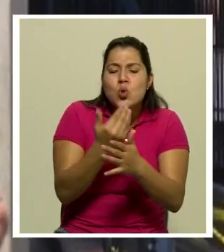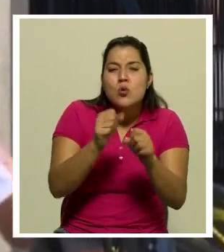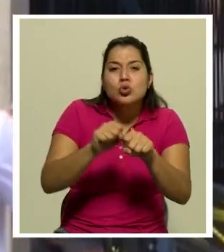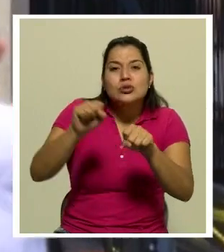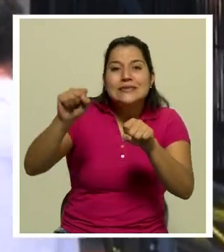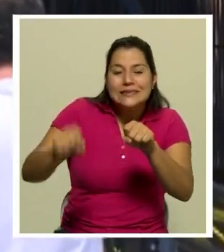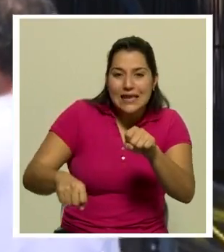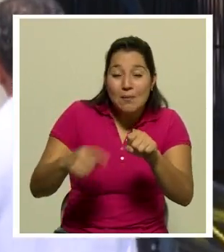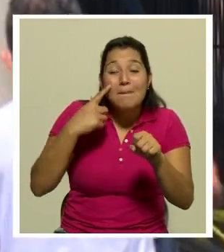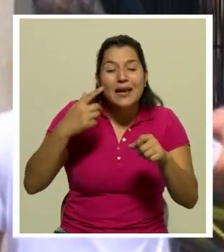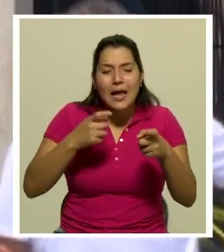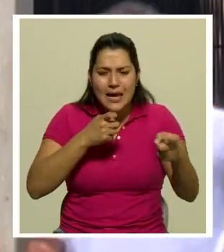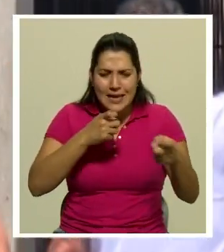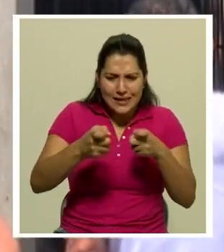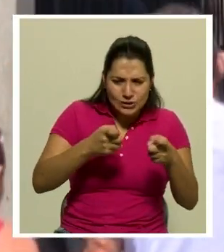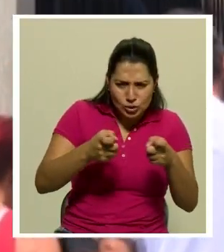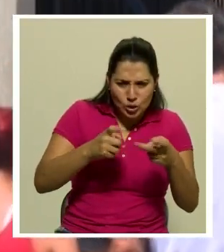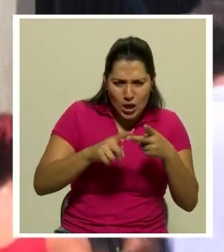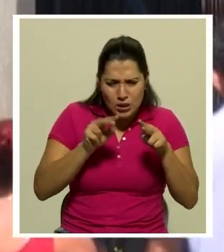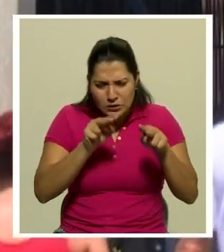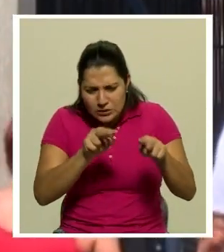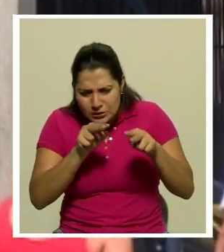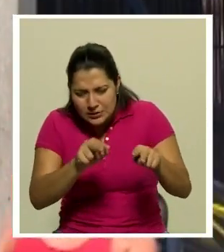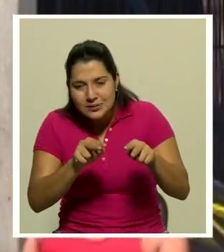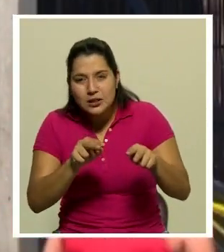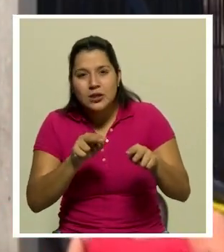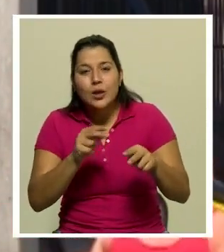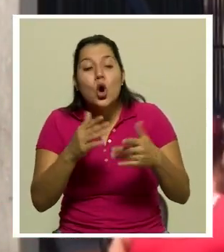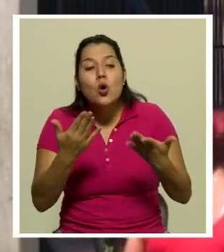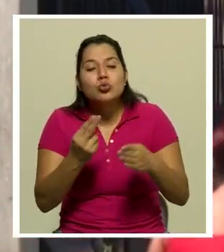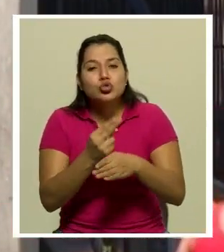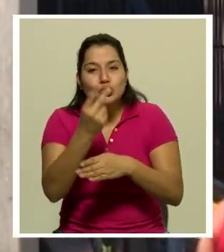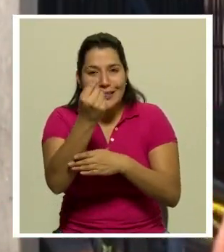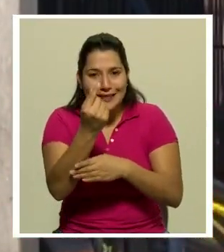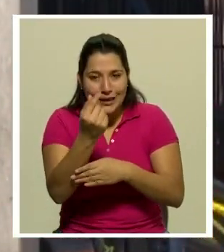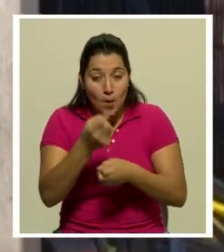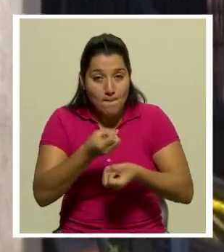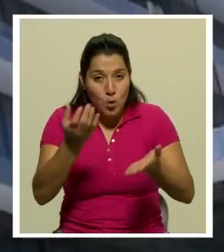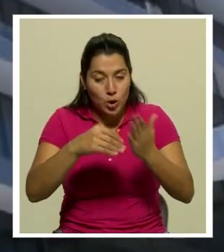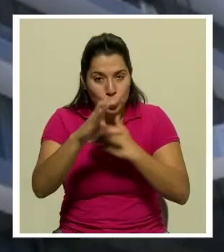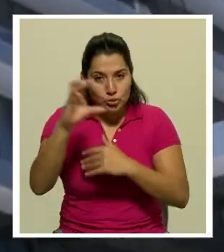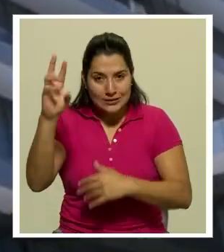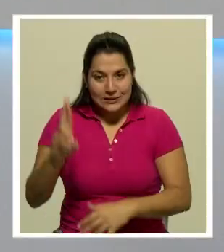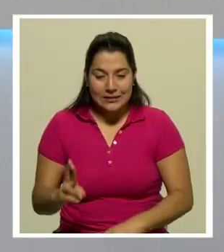gestionar, controlar y fiscalizar los recursos del país.